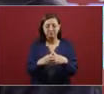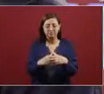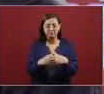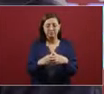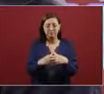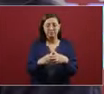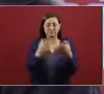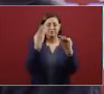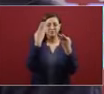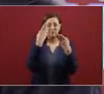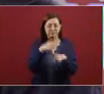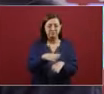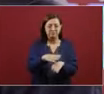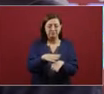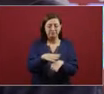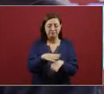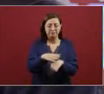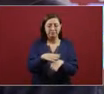los bancos,